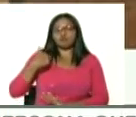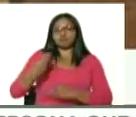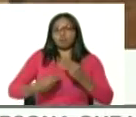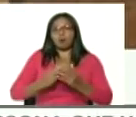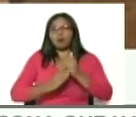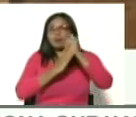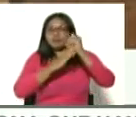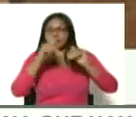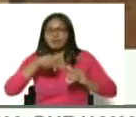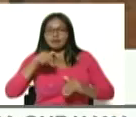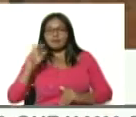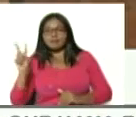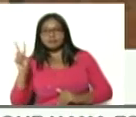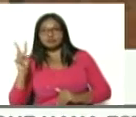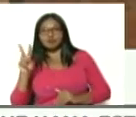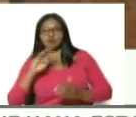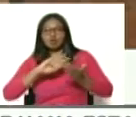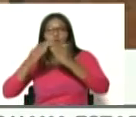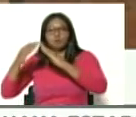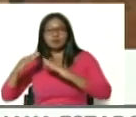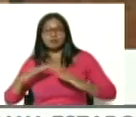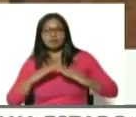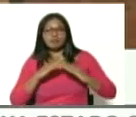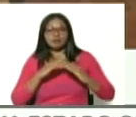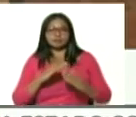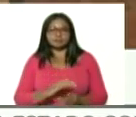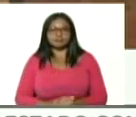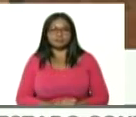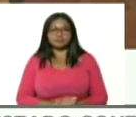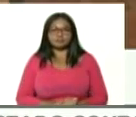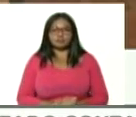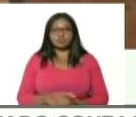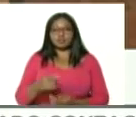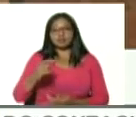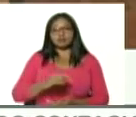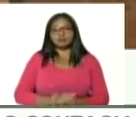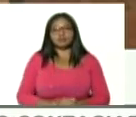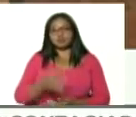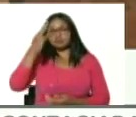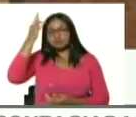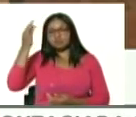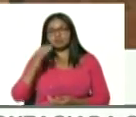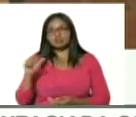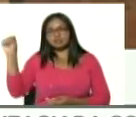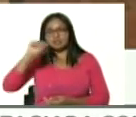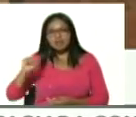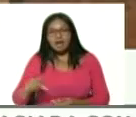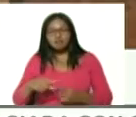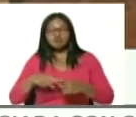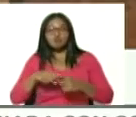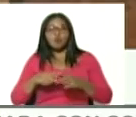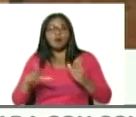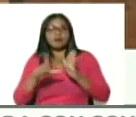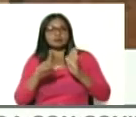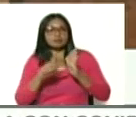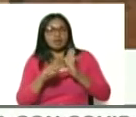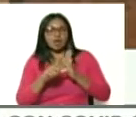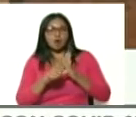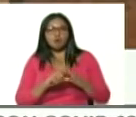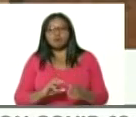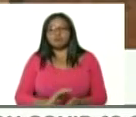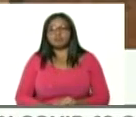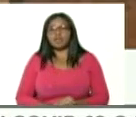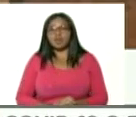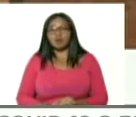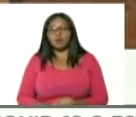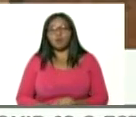líder de una comuna, de un sindicato, de un liceo, de una fábrica,